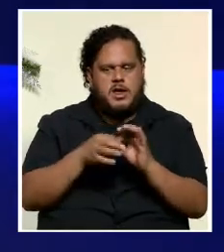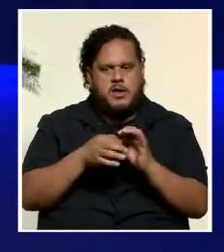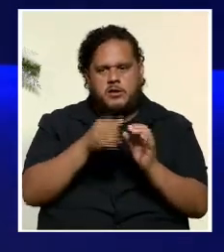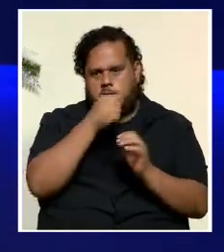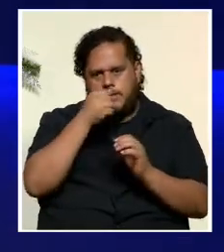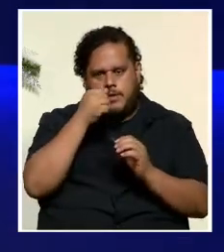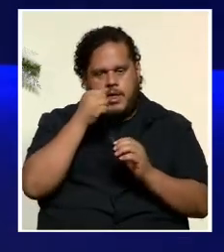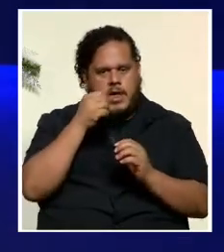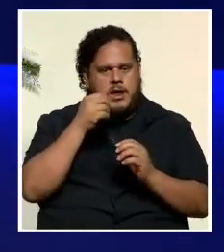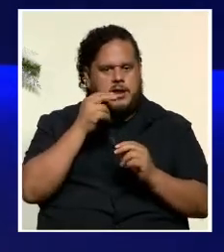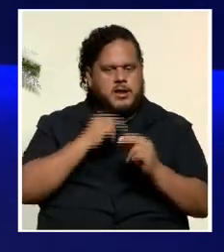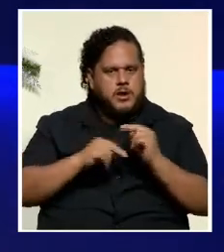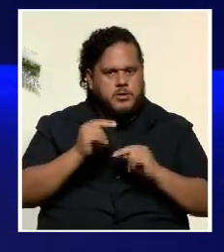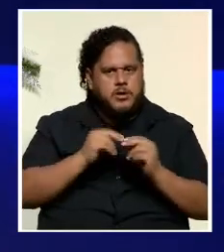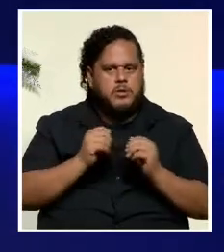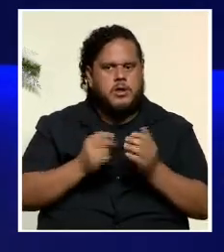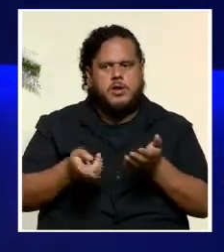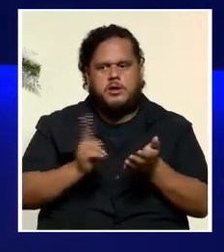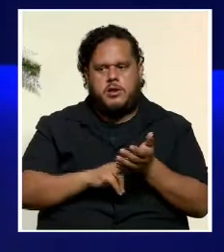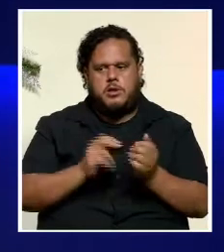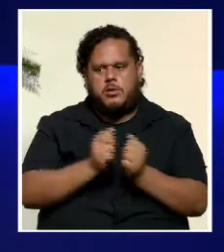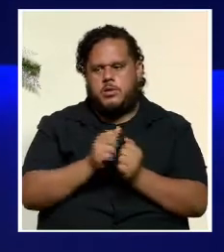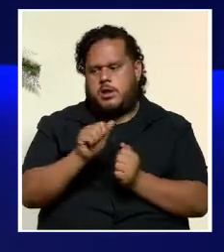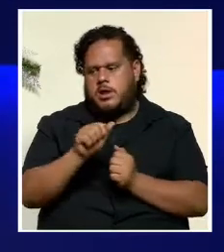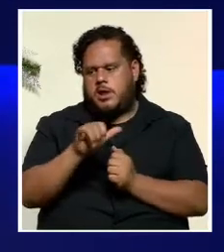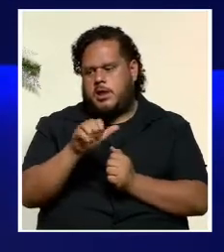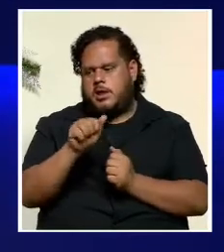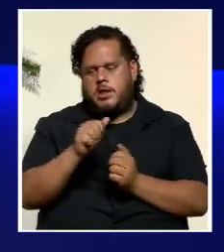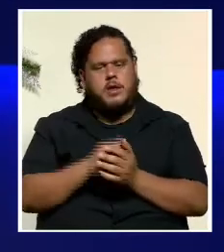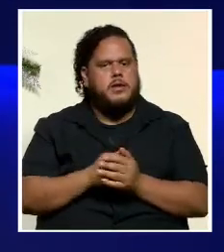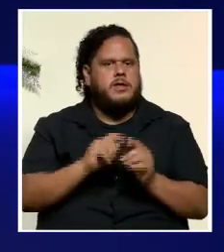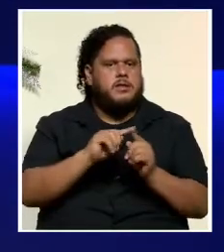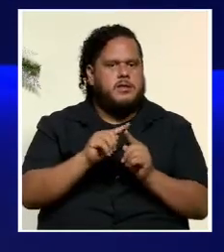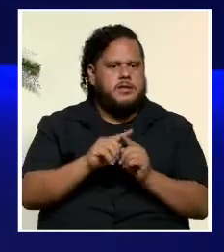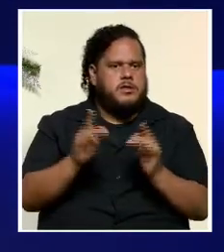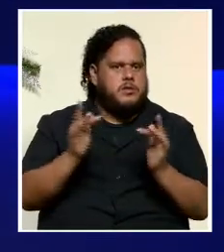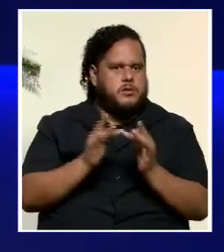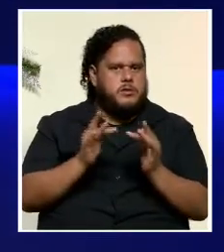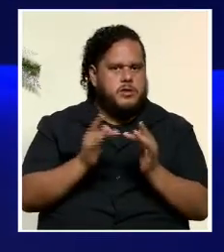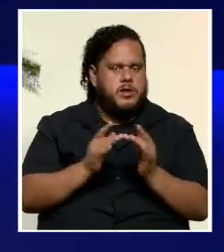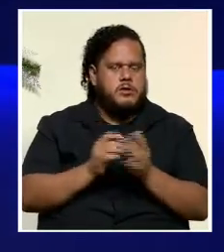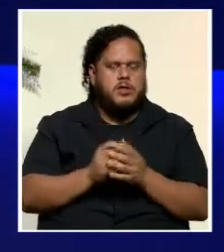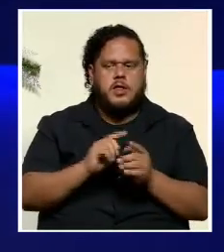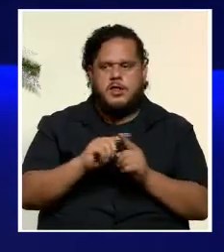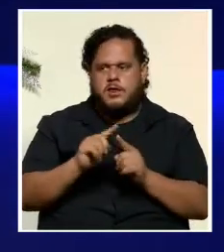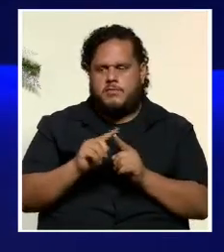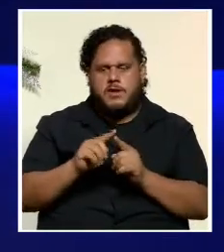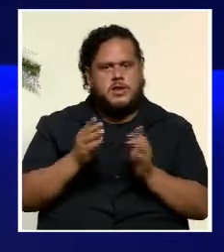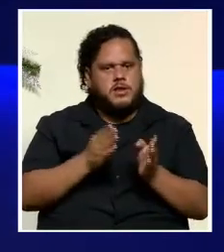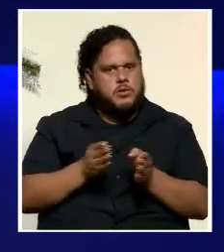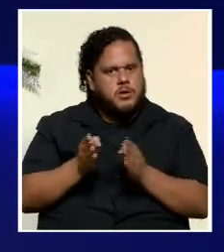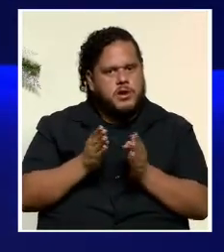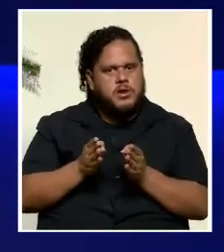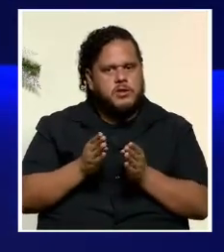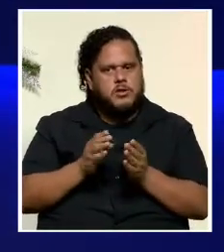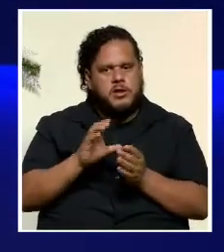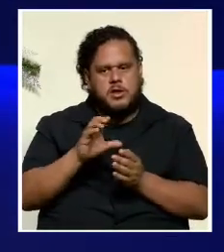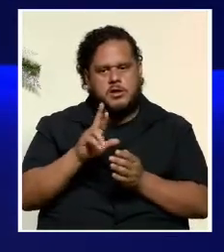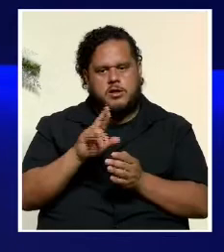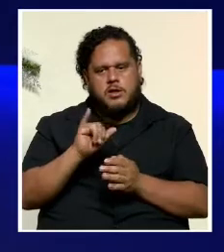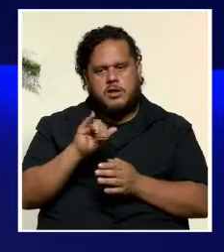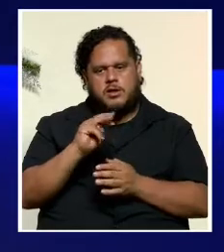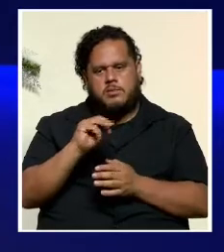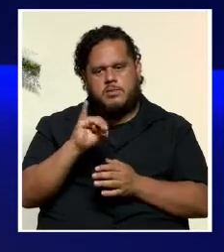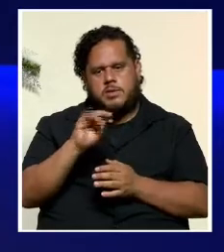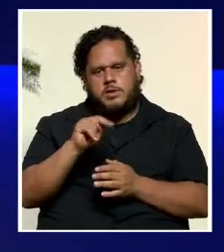de licitaciones con el AIA, distintos contactos de diferentes organizaciones criminales ligadas al